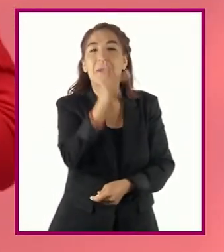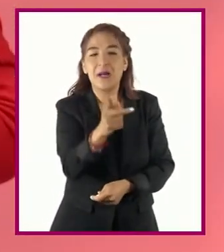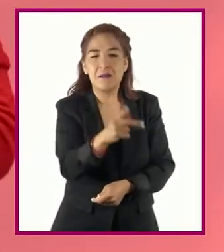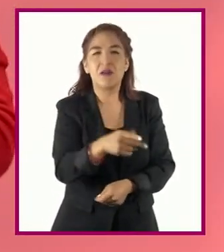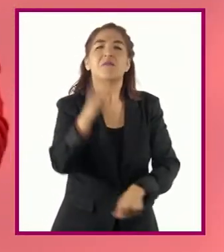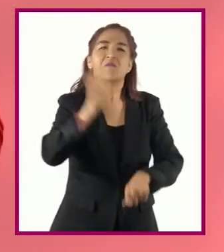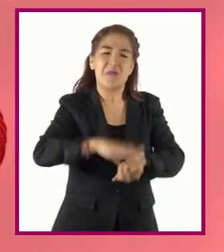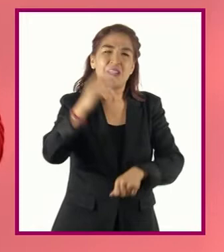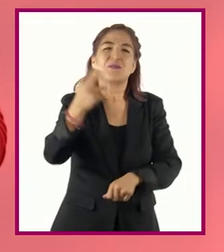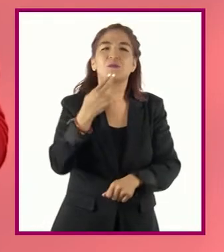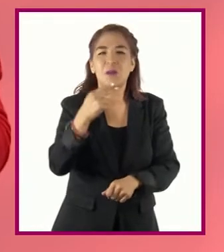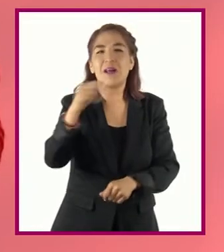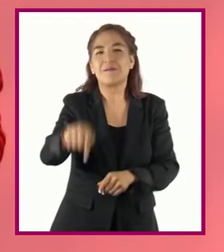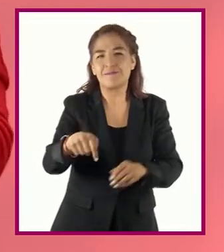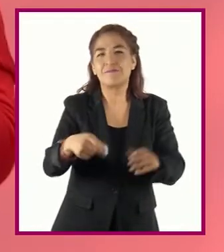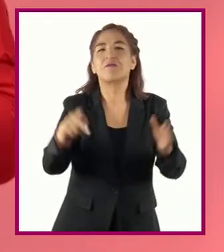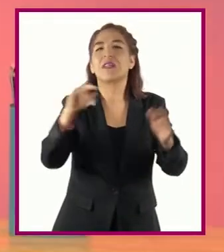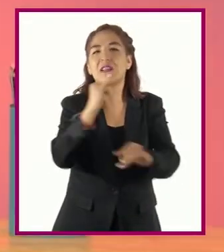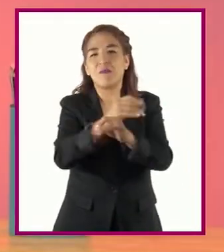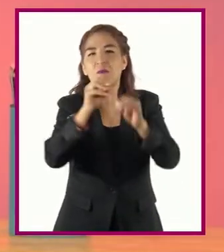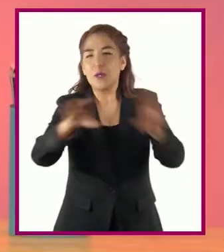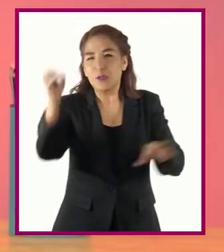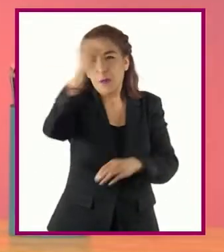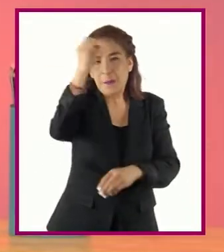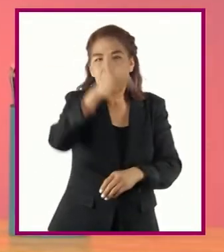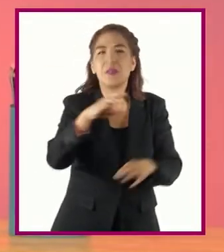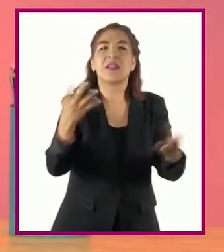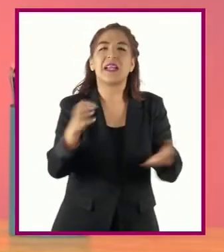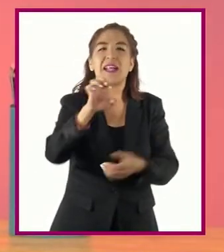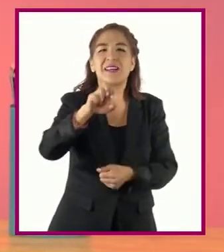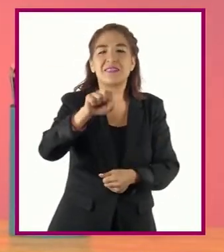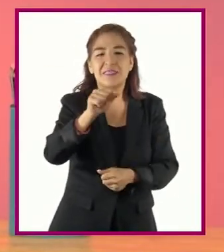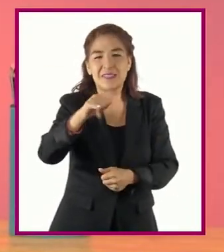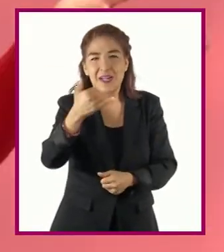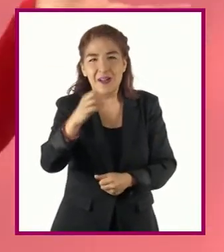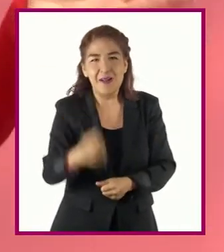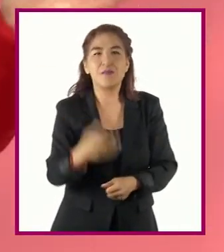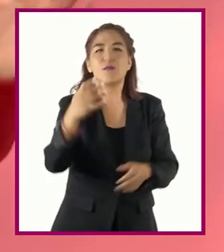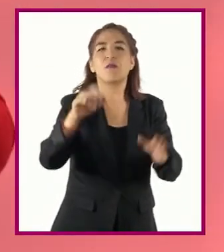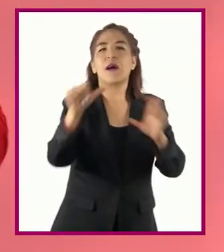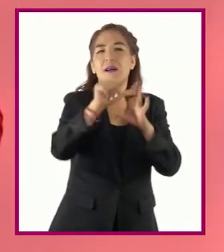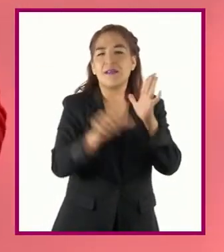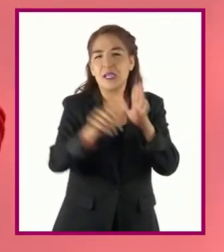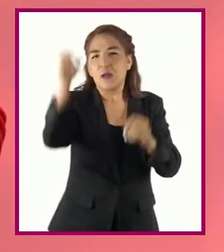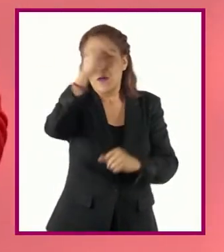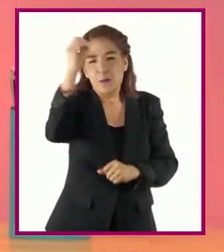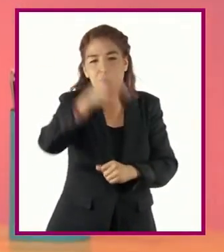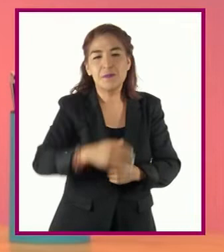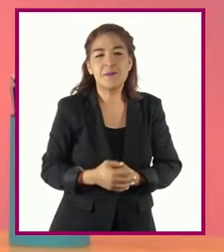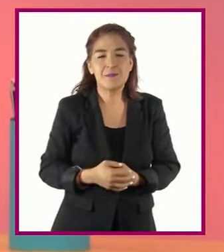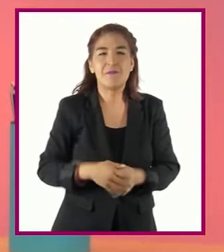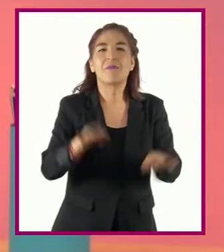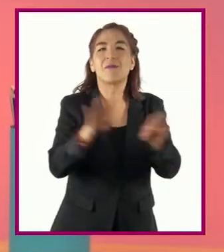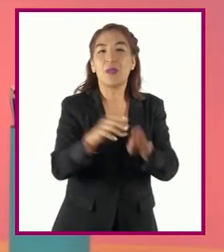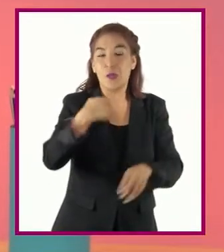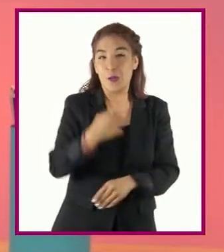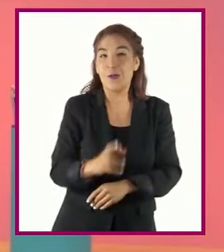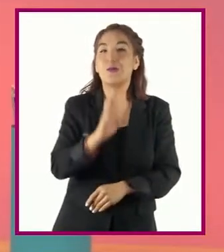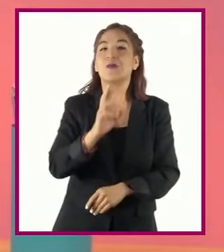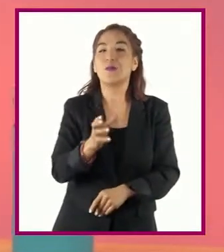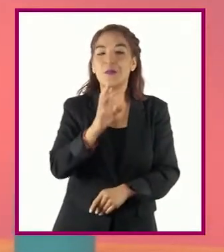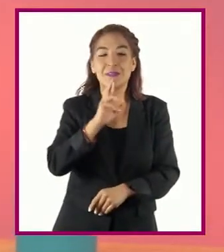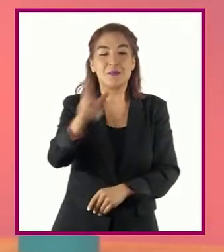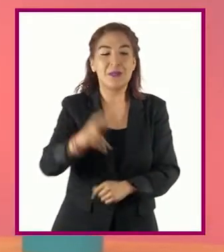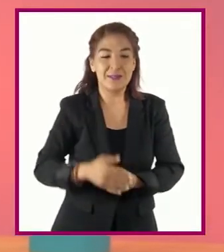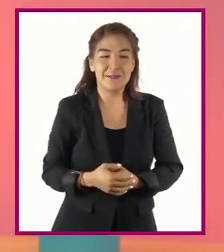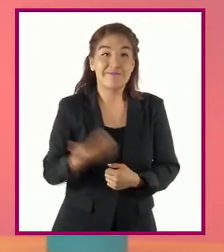muy comunes en textos argumentativos, como los ensayos, artículos de opinión. Y contesté,